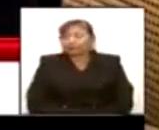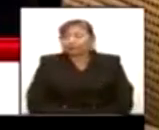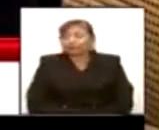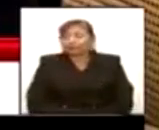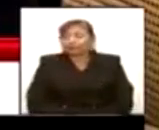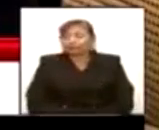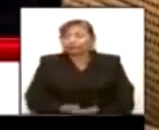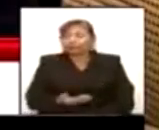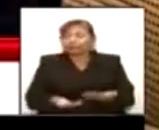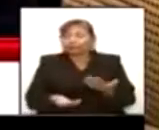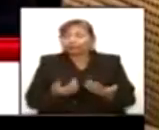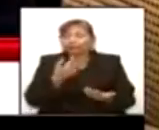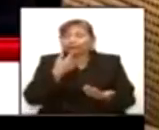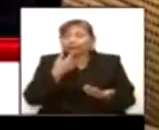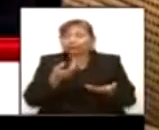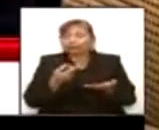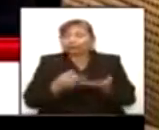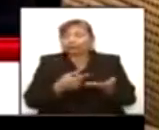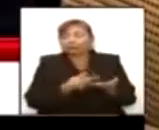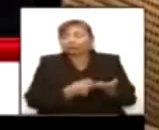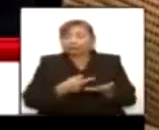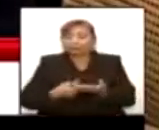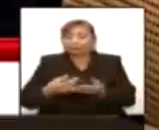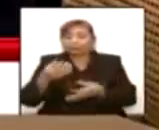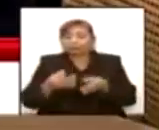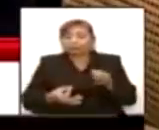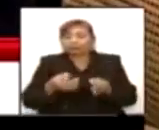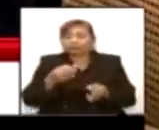Me imagino que cuando se debata en la Comisión